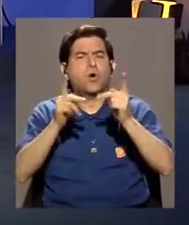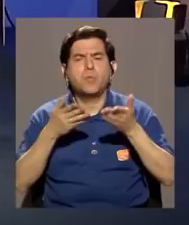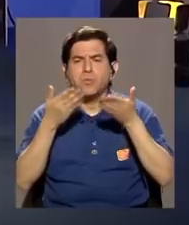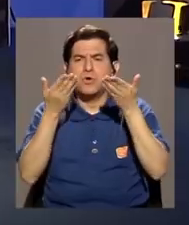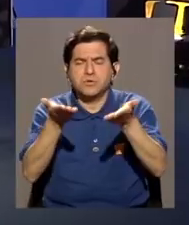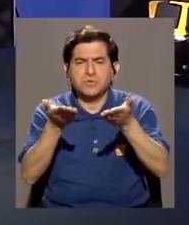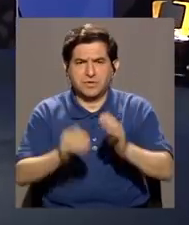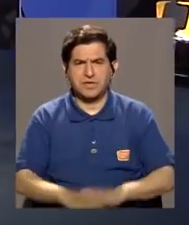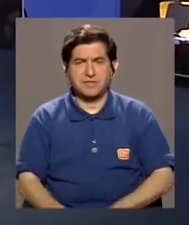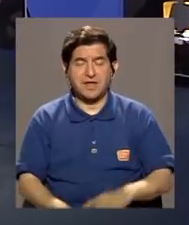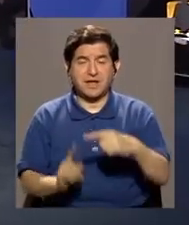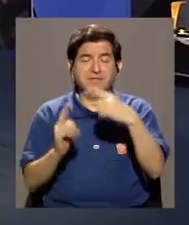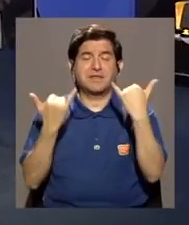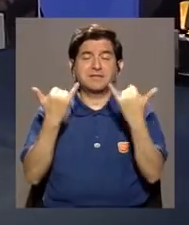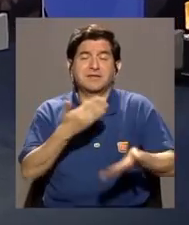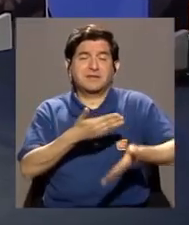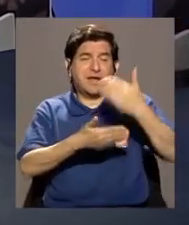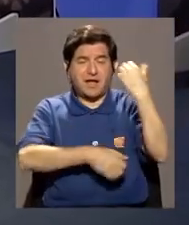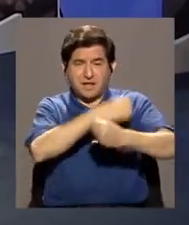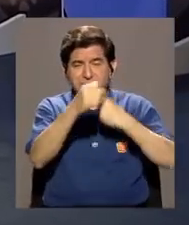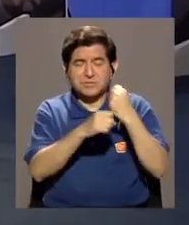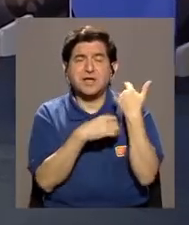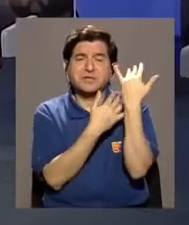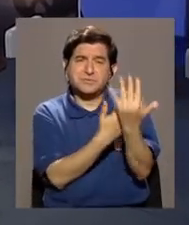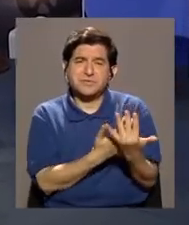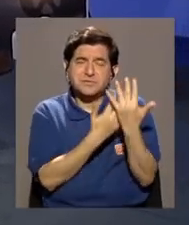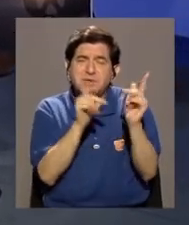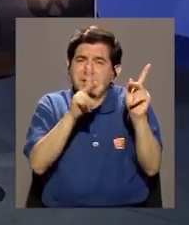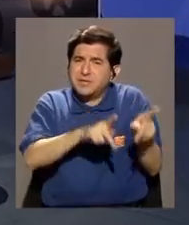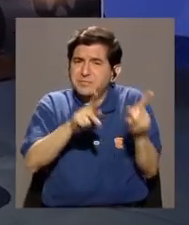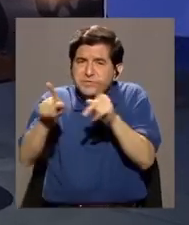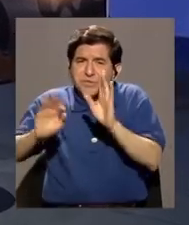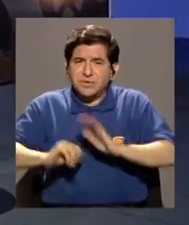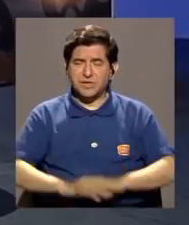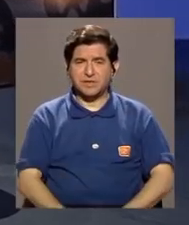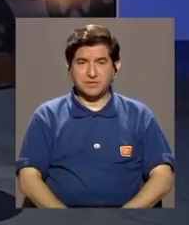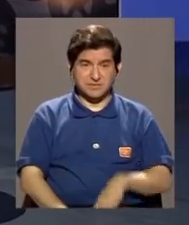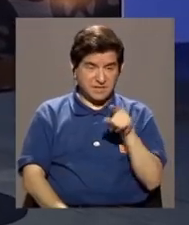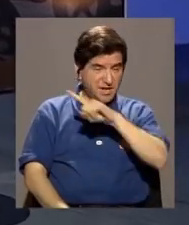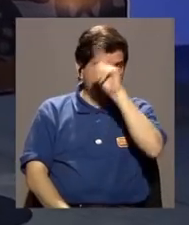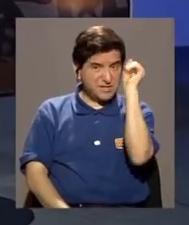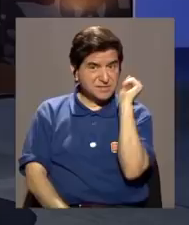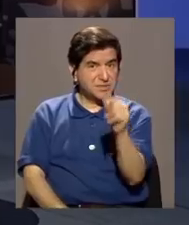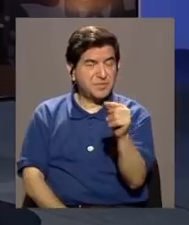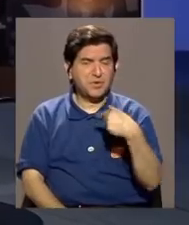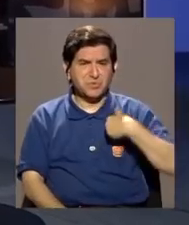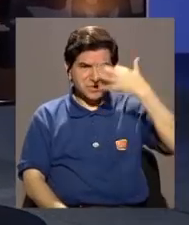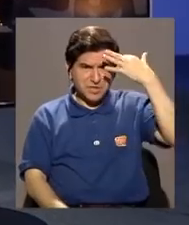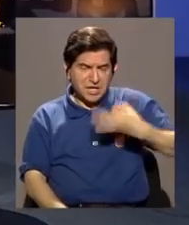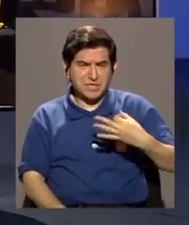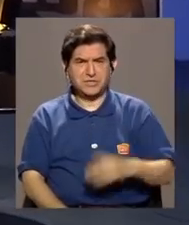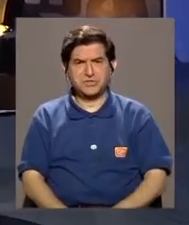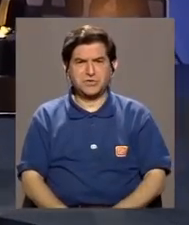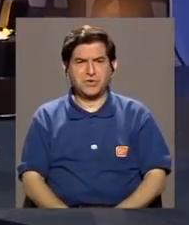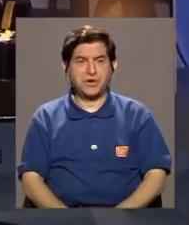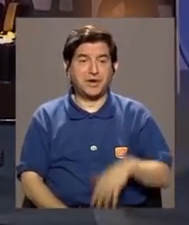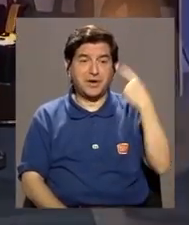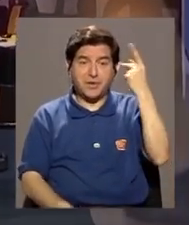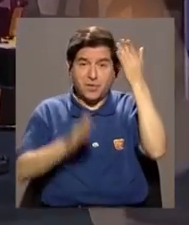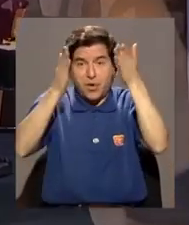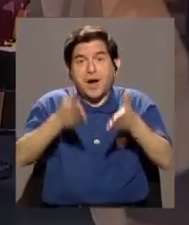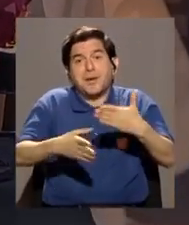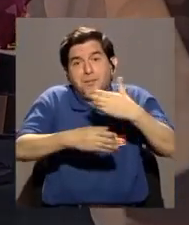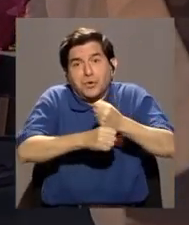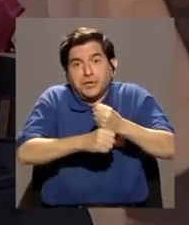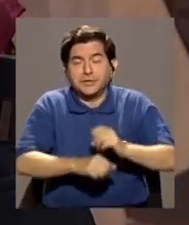posibilidad que inclusive desde hace muchos años algunos esperamos bueno esa es una pregunta que yo creo que habría que hacerle a los